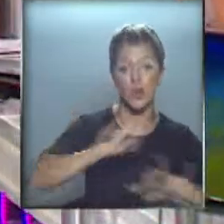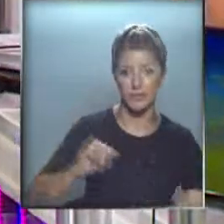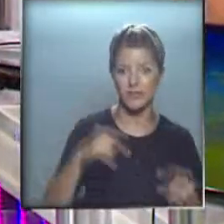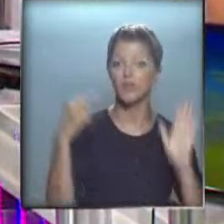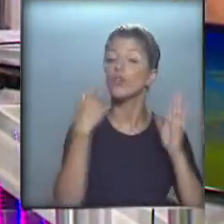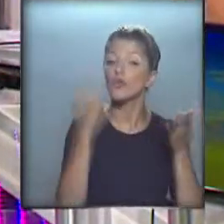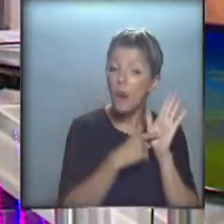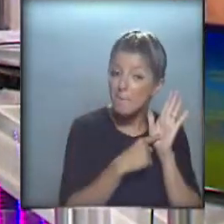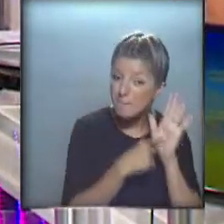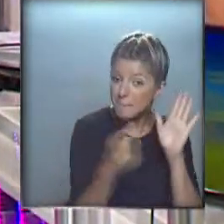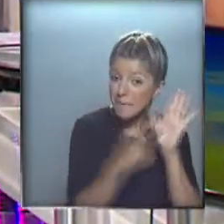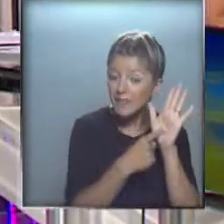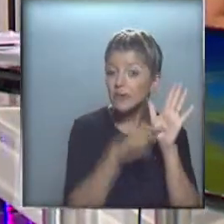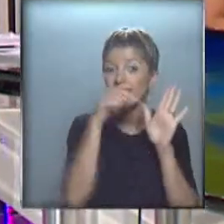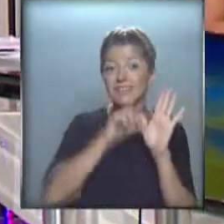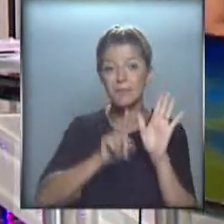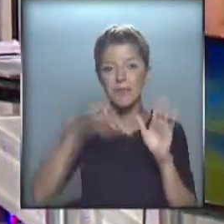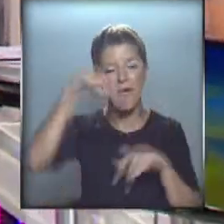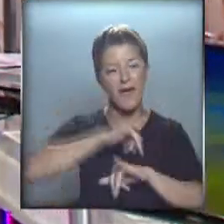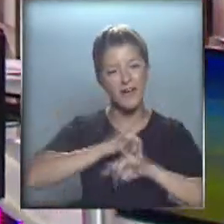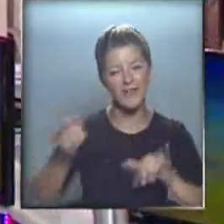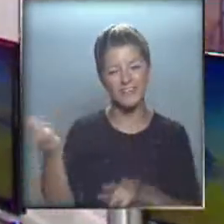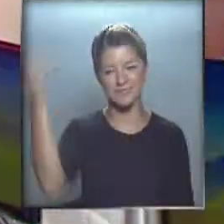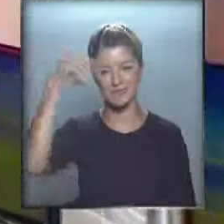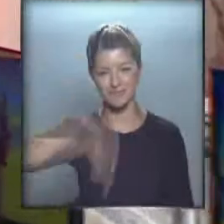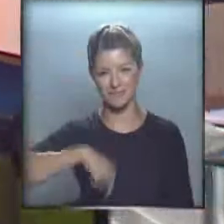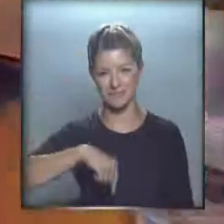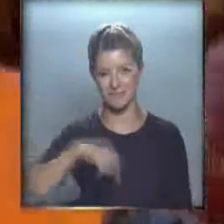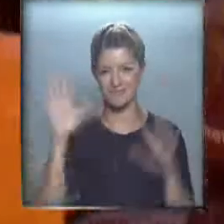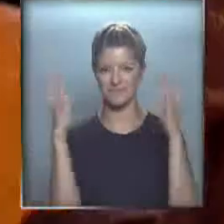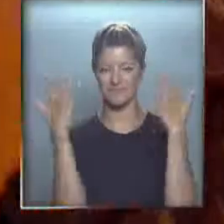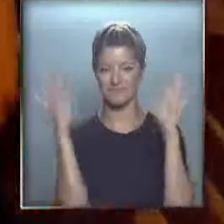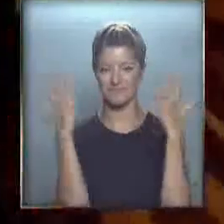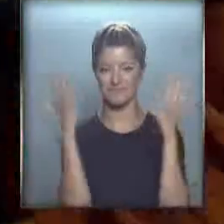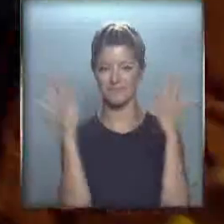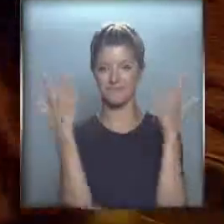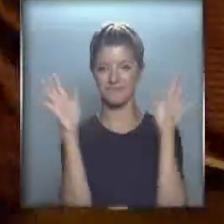Entonces uno aprieta en la aplicación y nos vamos a un corte y ya volvemos. ¡Bravo!